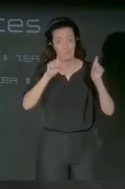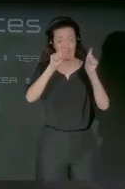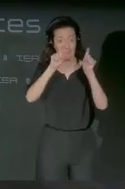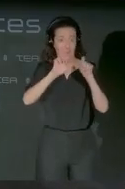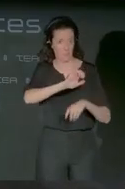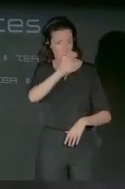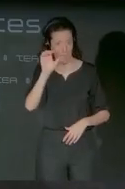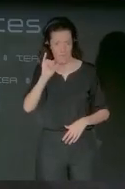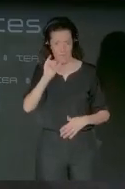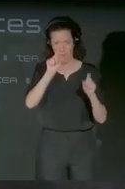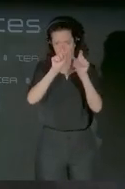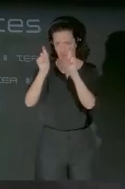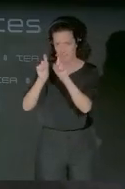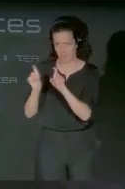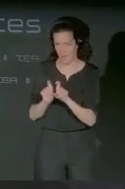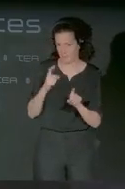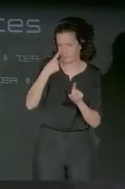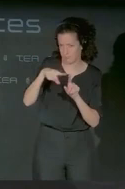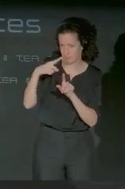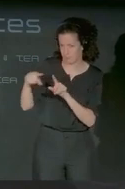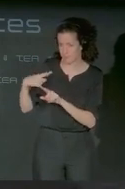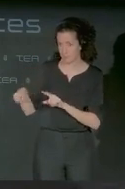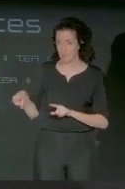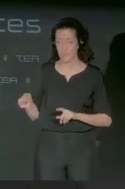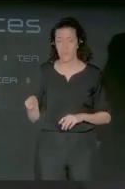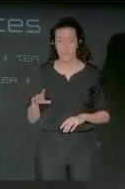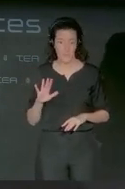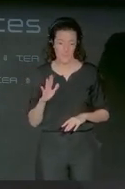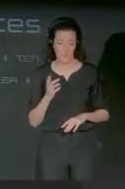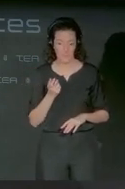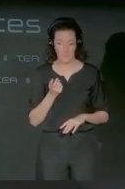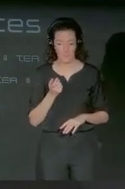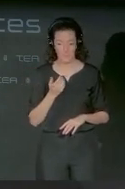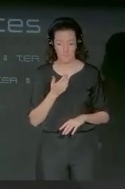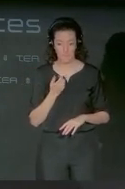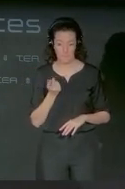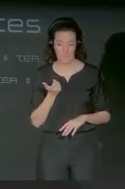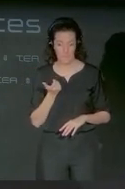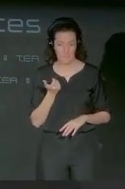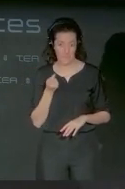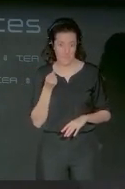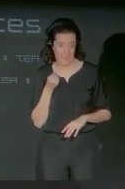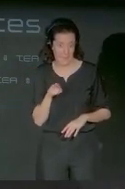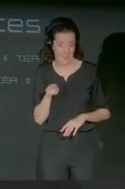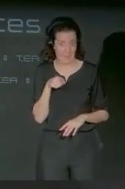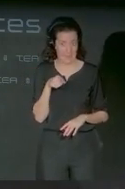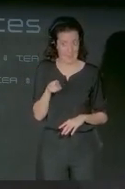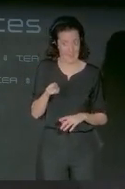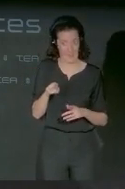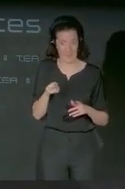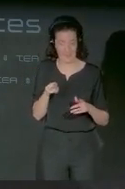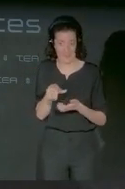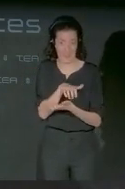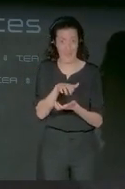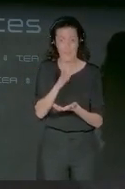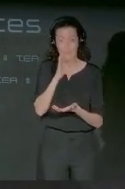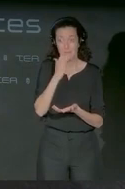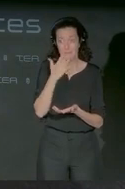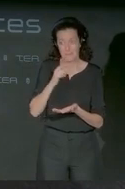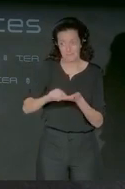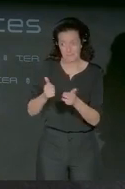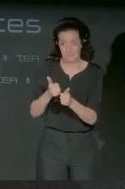Y, comentaba, voy a crear un poco de hype, si el secretario de Estado de Croacia me lo permite, porque lo hablábamos antes. Hay